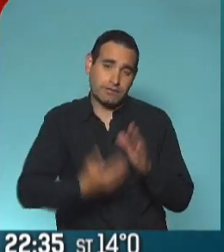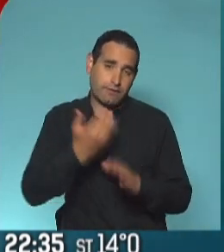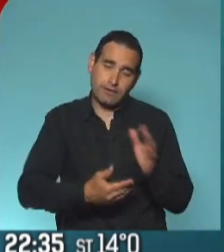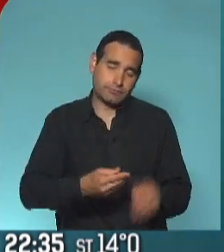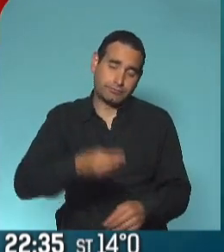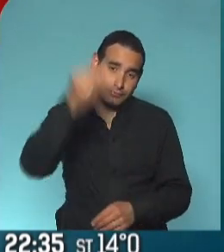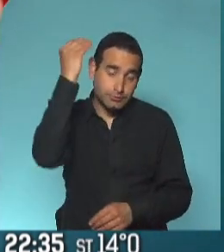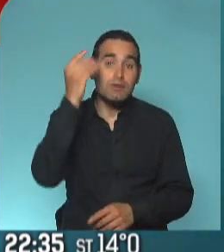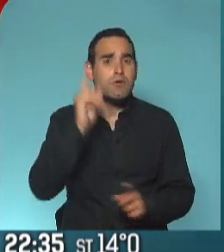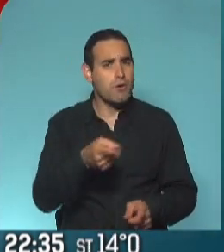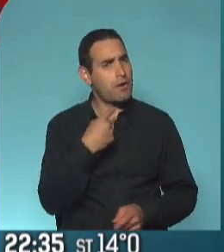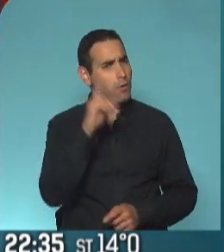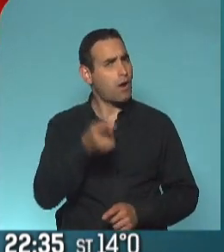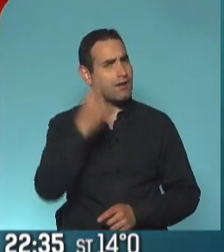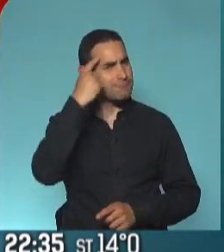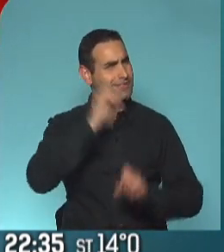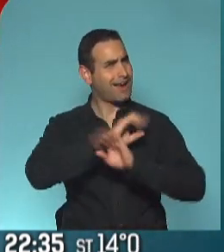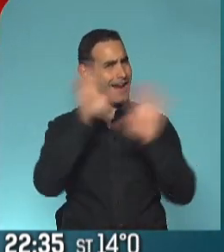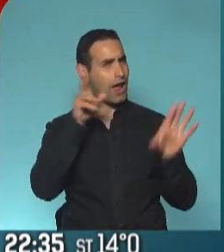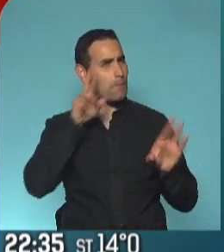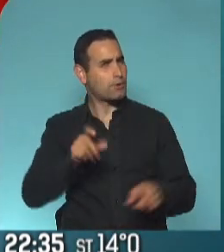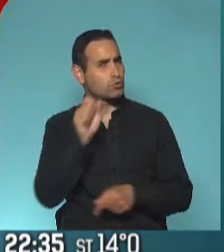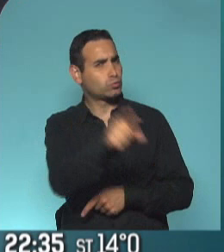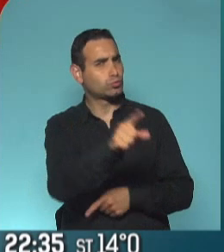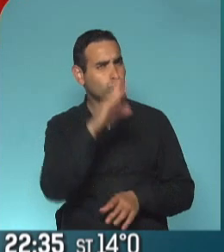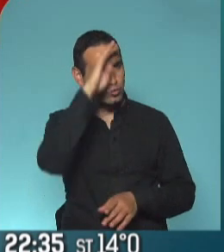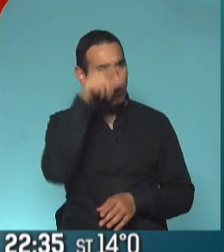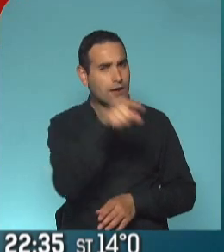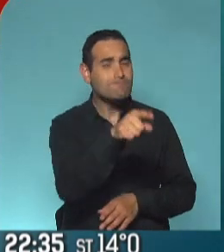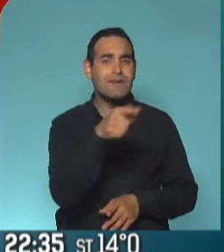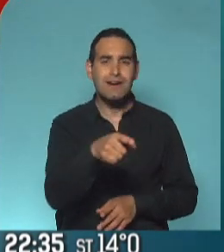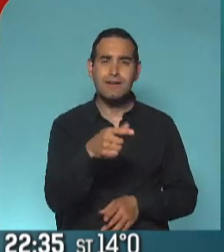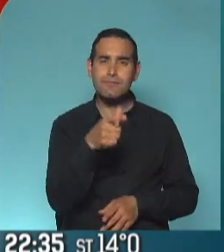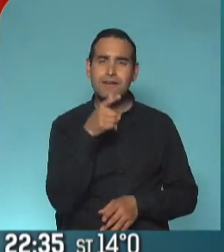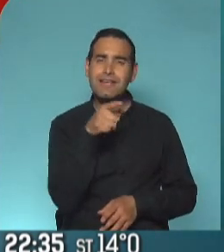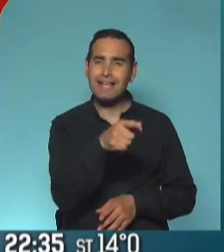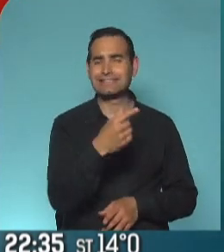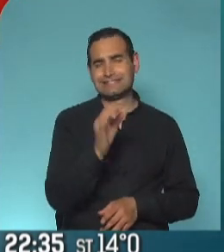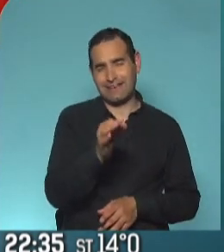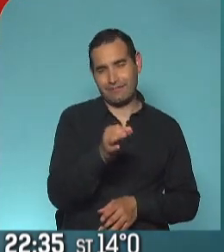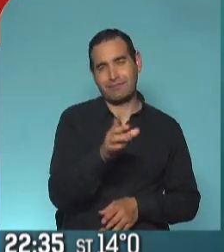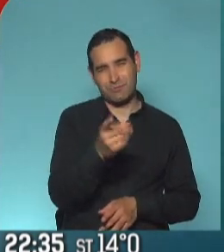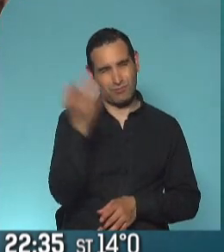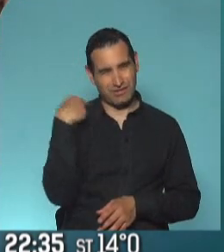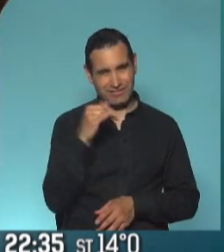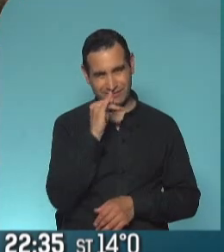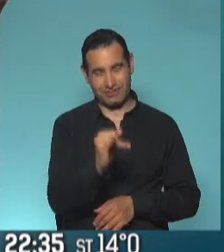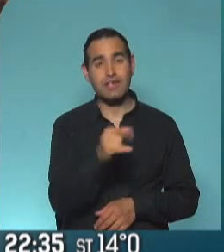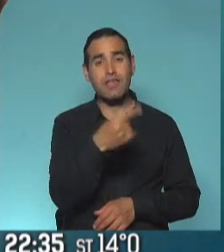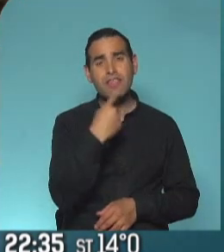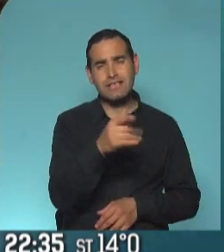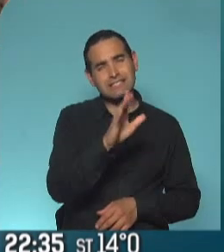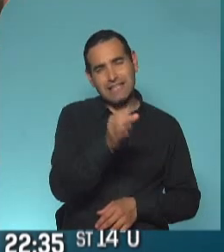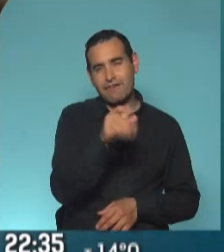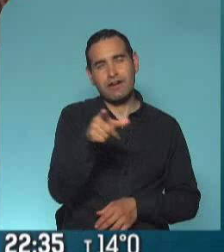veces, pero me parece que él tiene clara la estrategia que daría la impresión de que es la siguiente. Él sabe, como dijimos en el programa anterior, creo, que no necesita